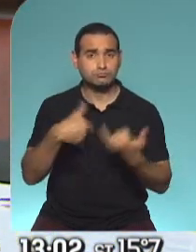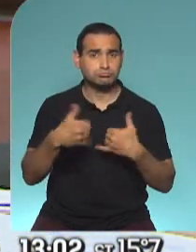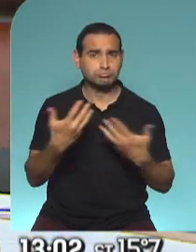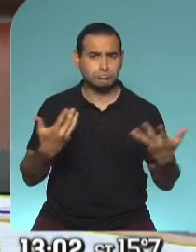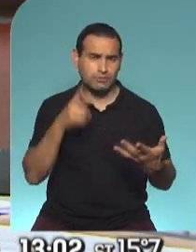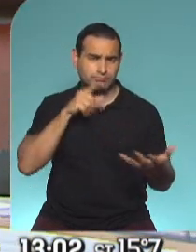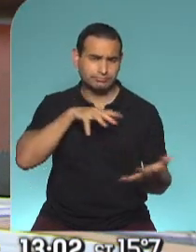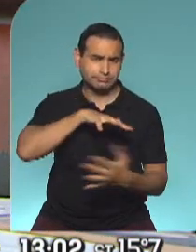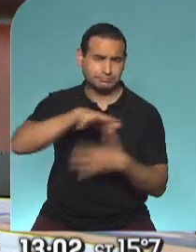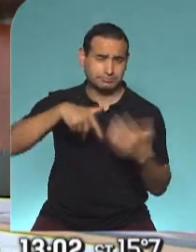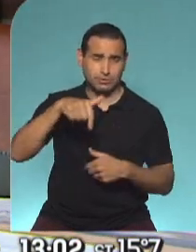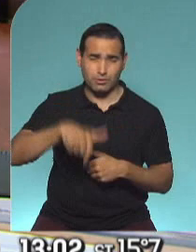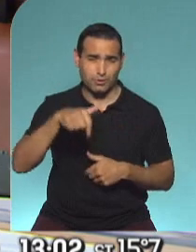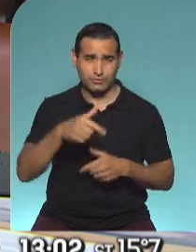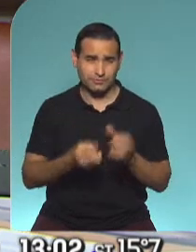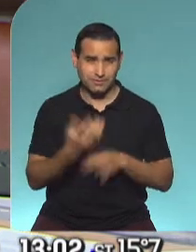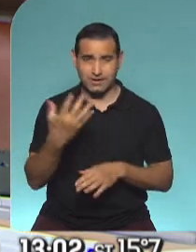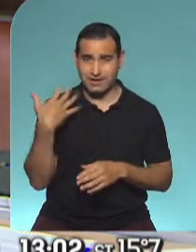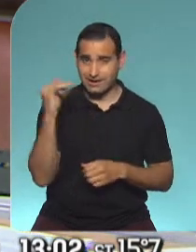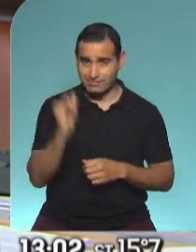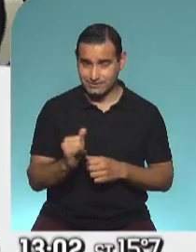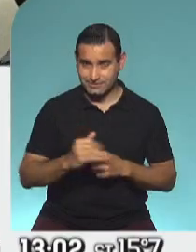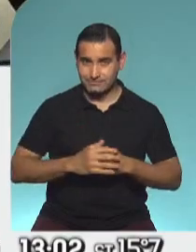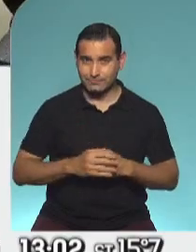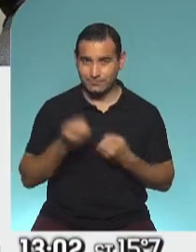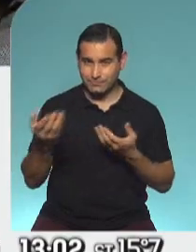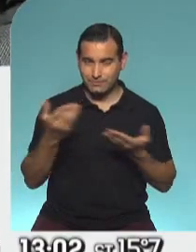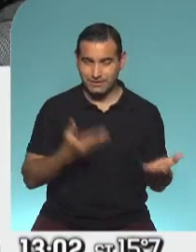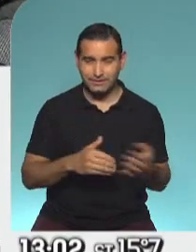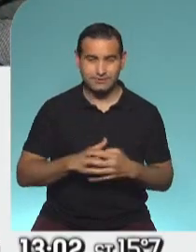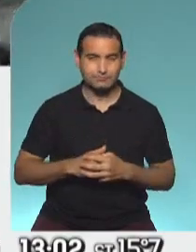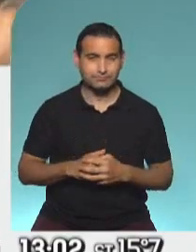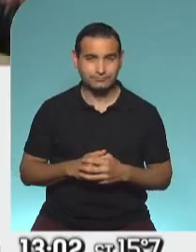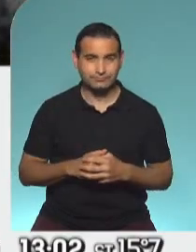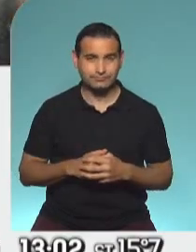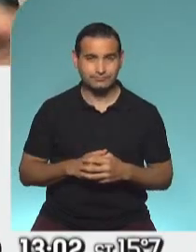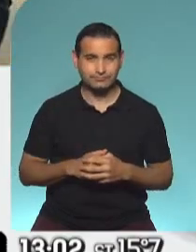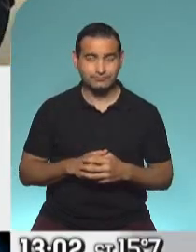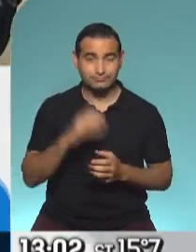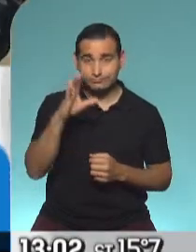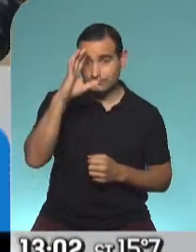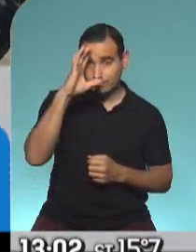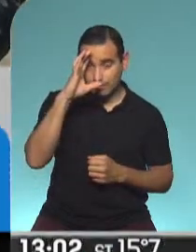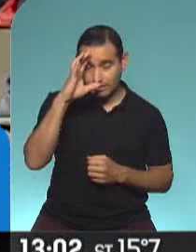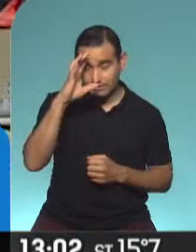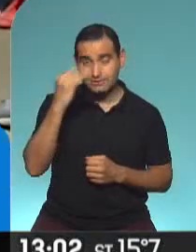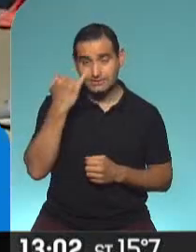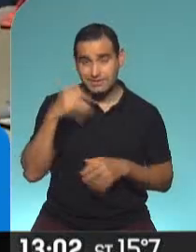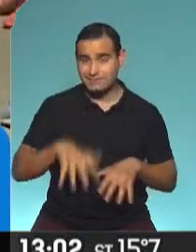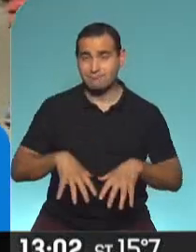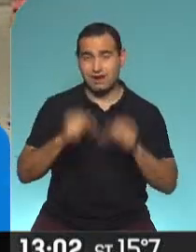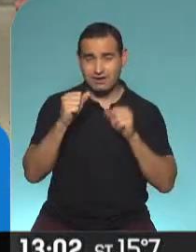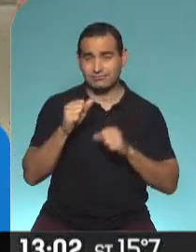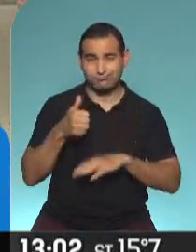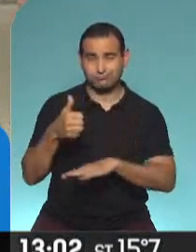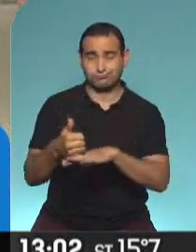un caos el arranque de la jornada en la General Paz. Estás con todos los detalles. Bienvenida, Laura. ¿Cómo estás? Recordemos, Alejandro, que estuvimos desde muy temprano allí en